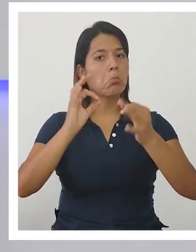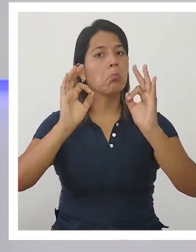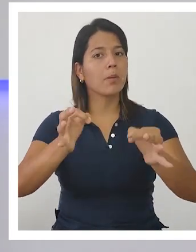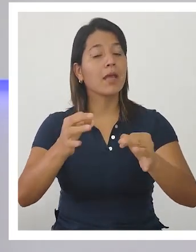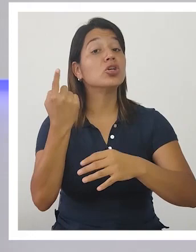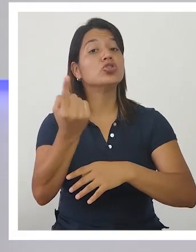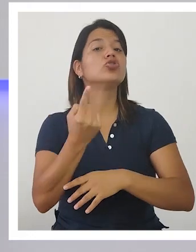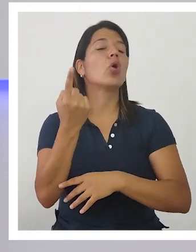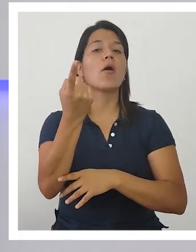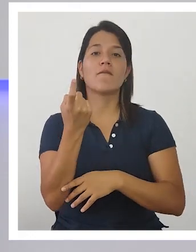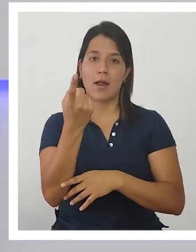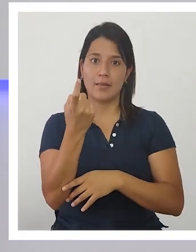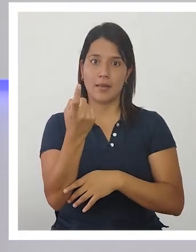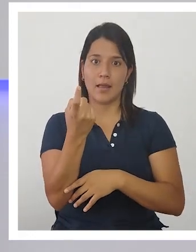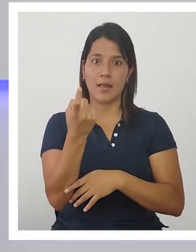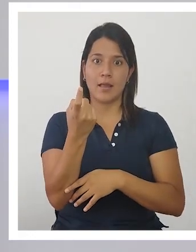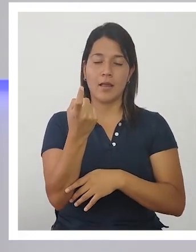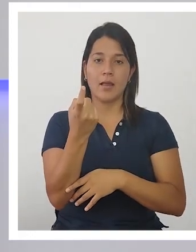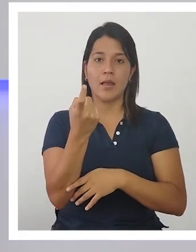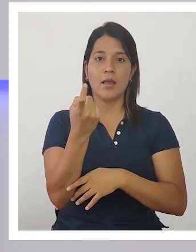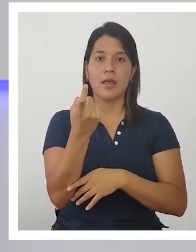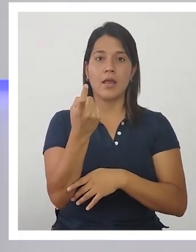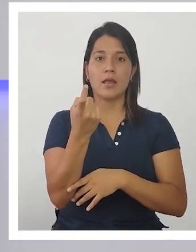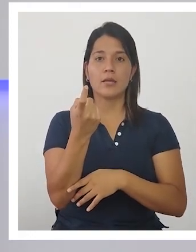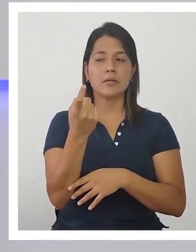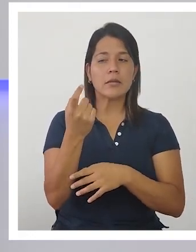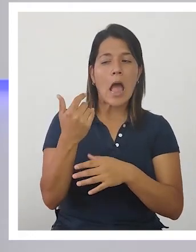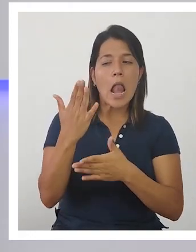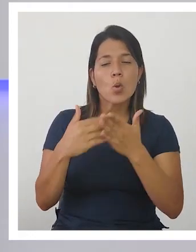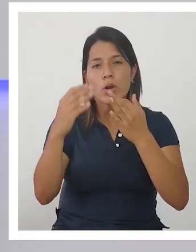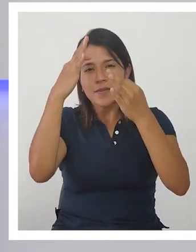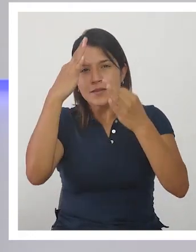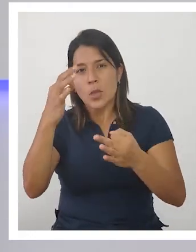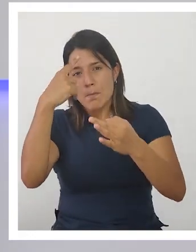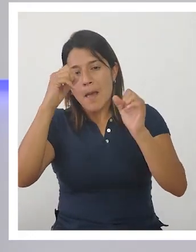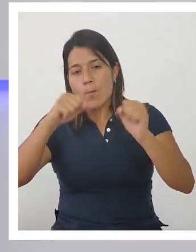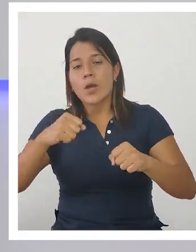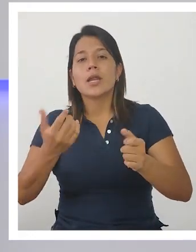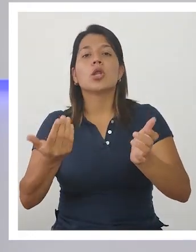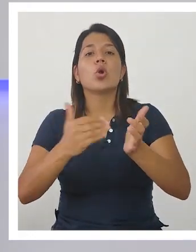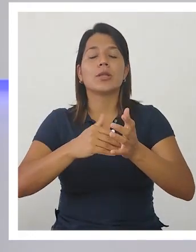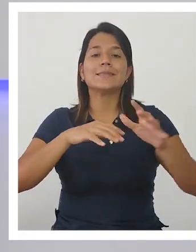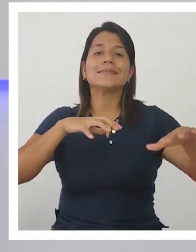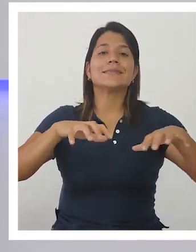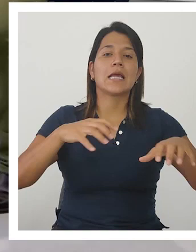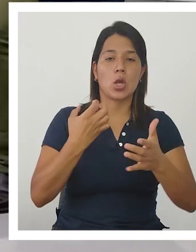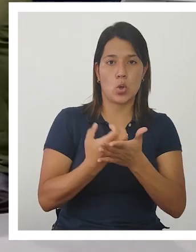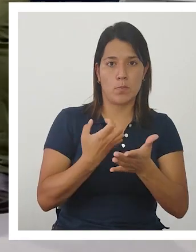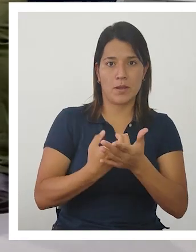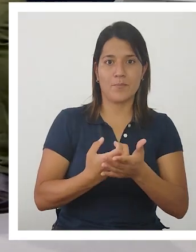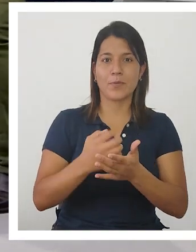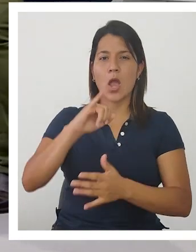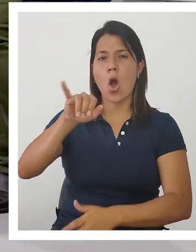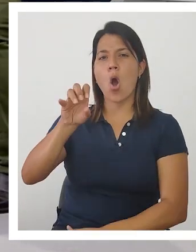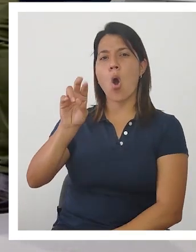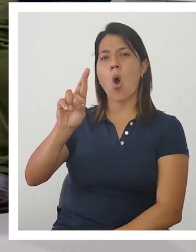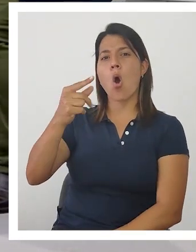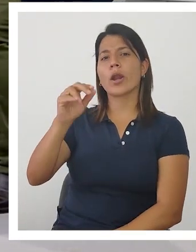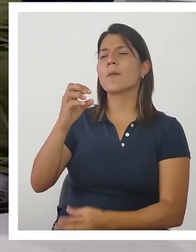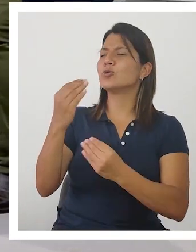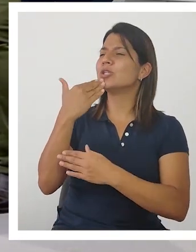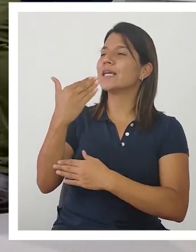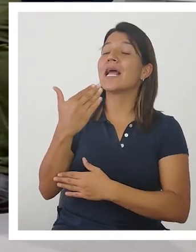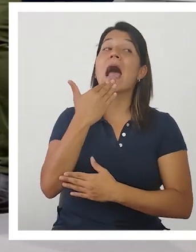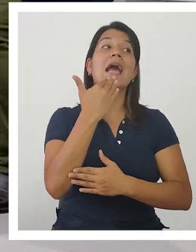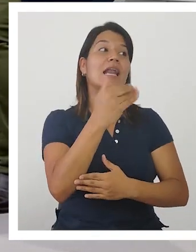falta ejecutar ciertas decisiones para tener una reactivación económica completa. Jorge, muchísimas gracias. Eric, demasiadas gracias